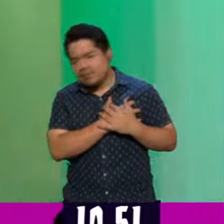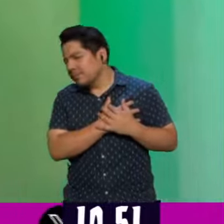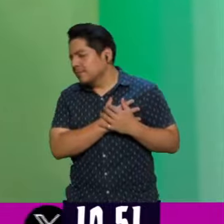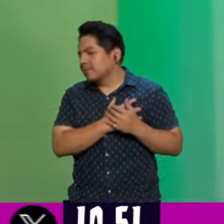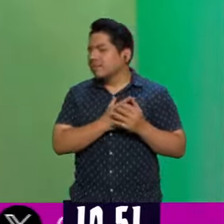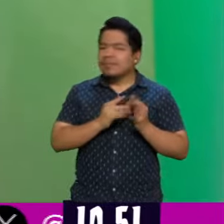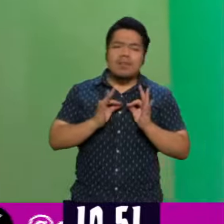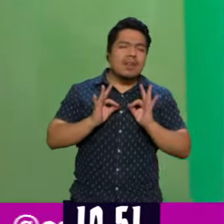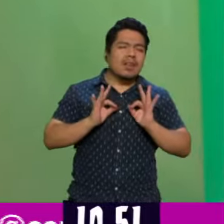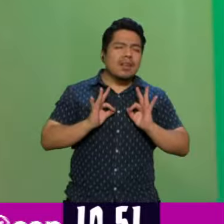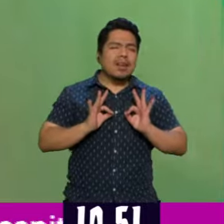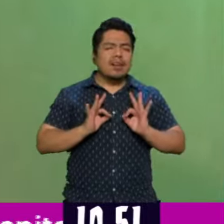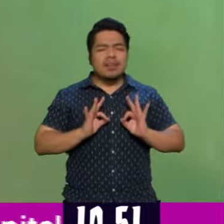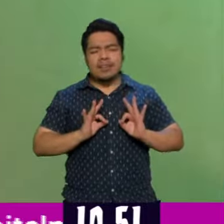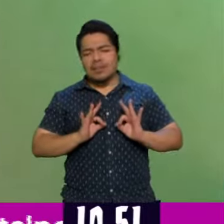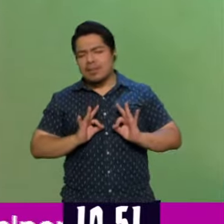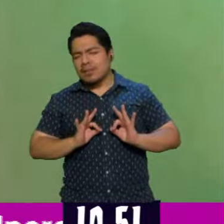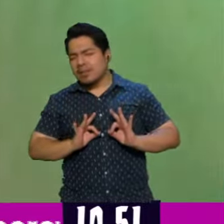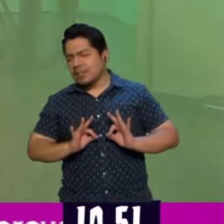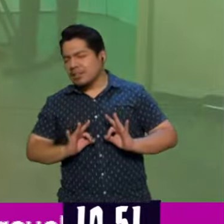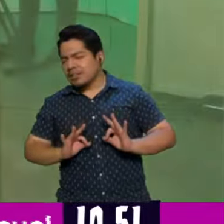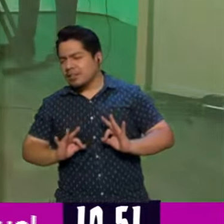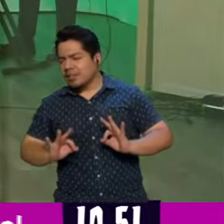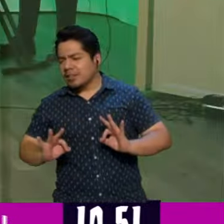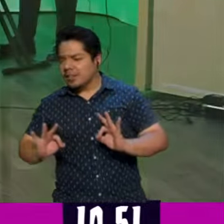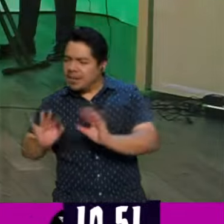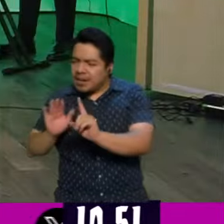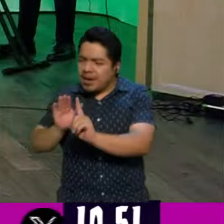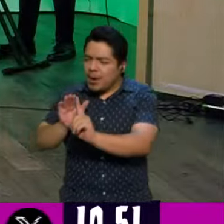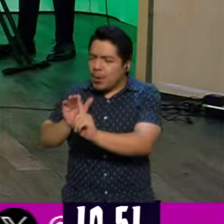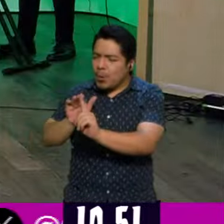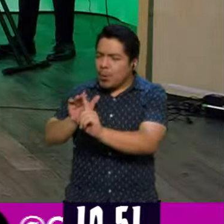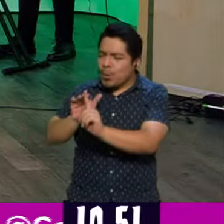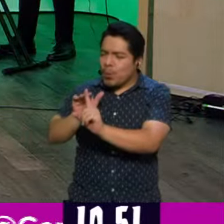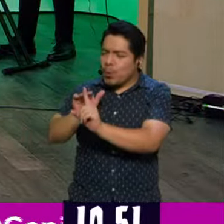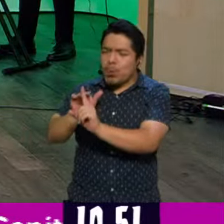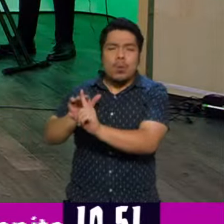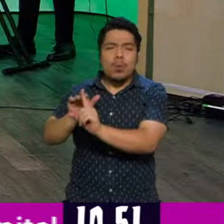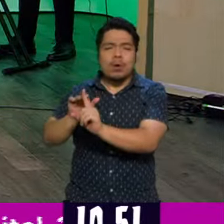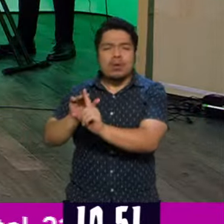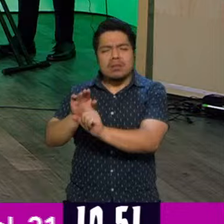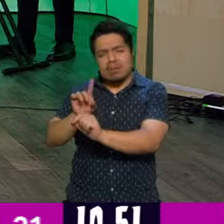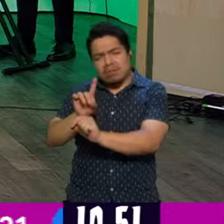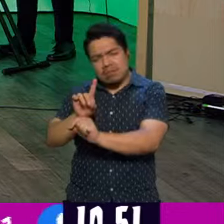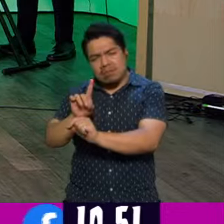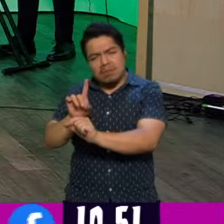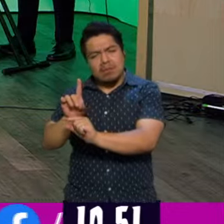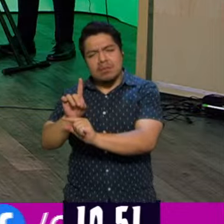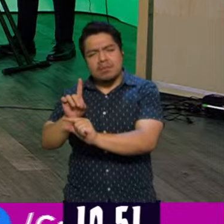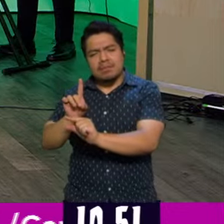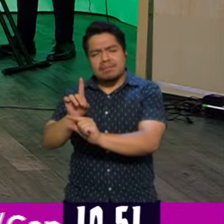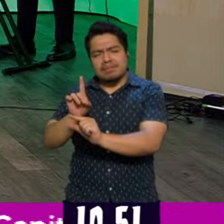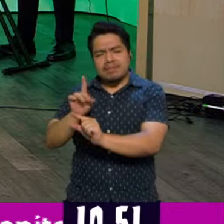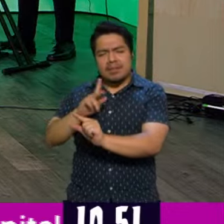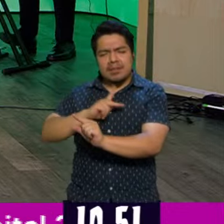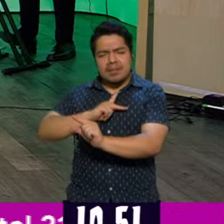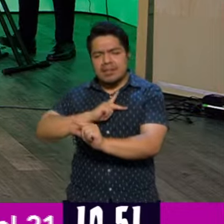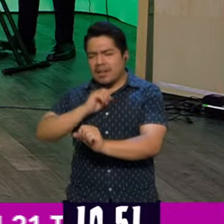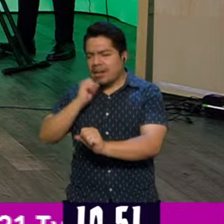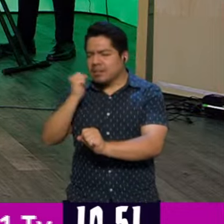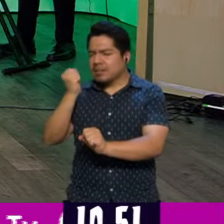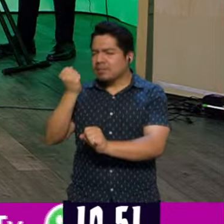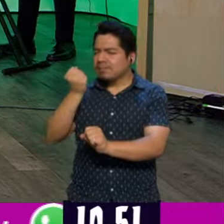tranquilo, no te voy a molestar. Mi suerte estaba